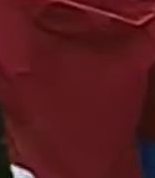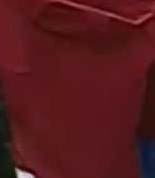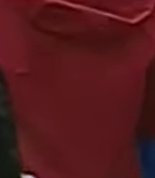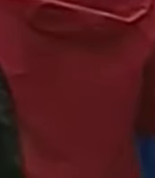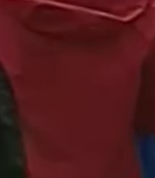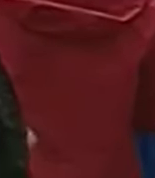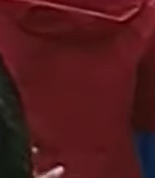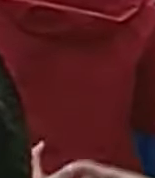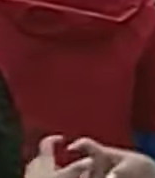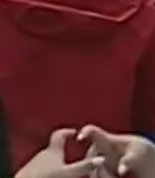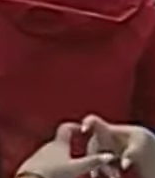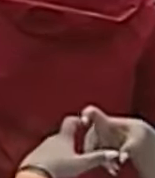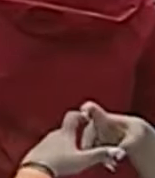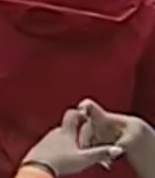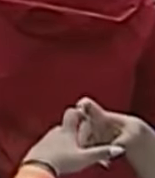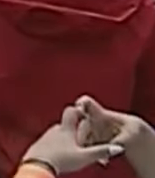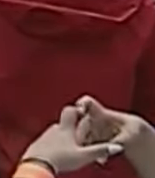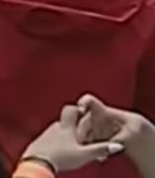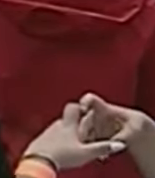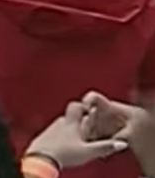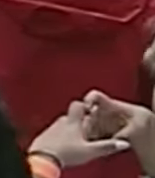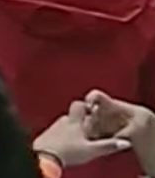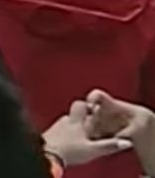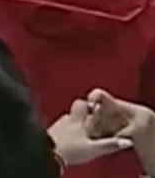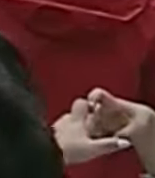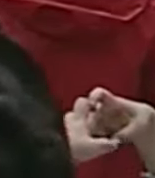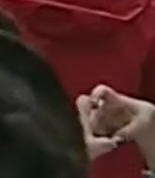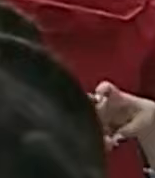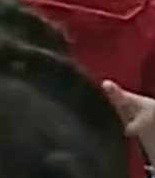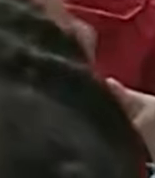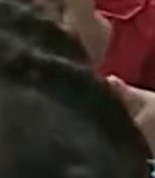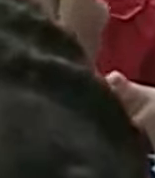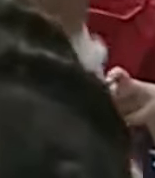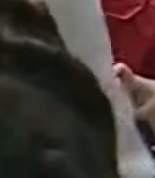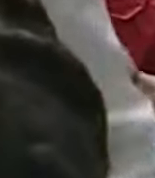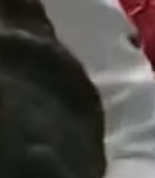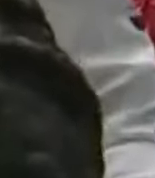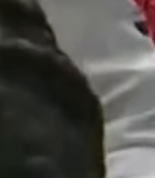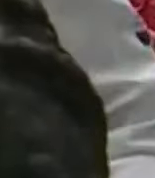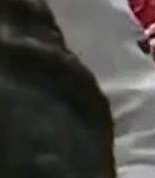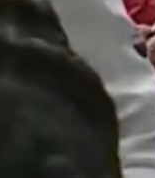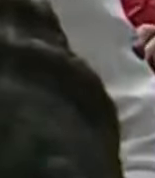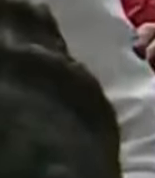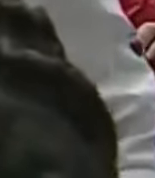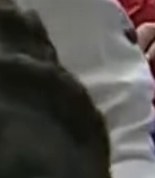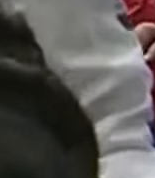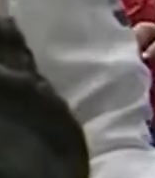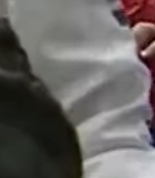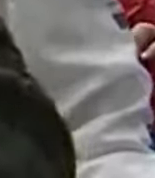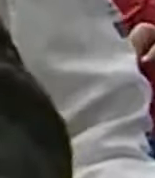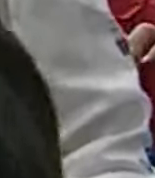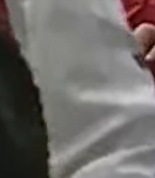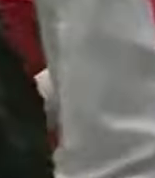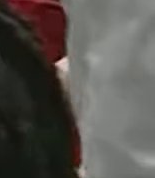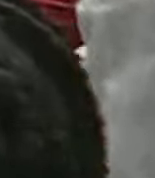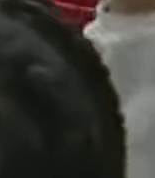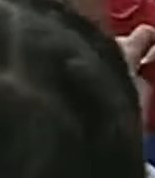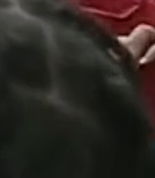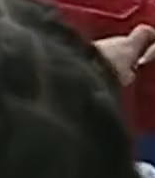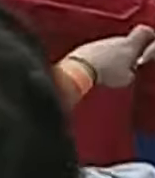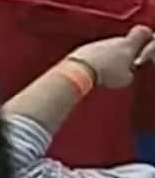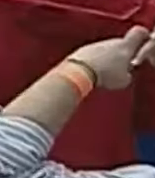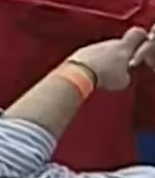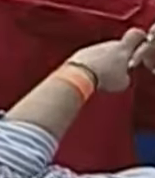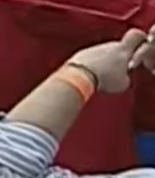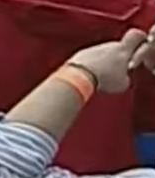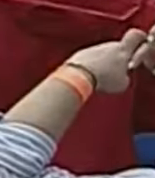fuerza hace referencia hacia la ampliación de las alianzas, donde estarán vinculados todos los factores productivos, sociales y culturales.